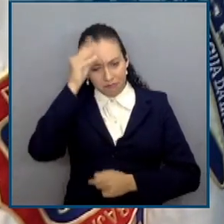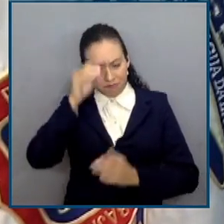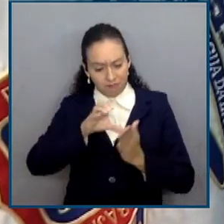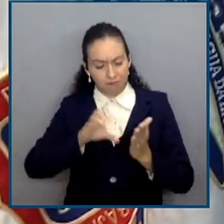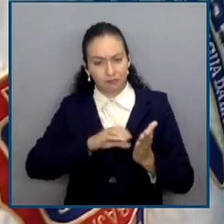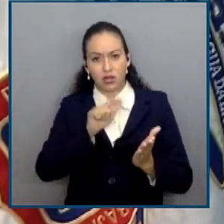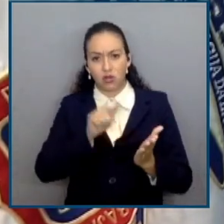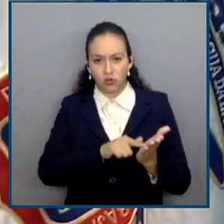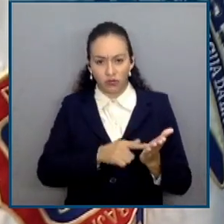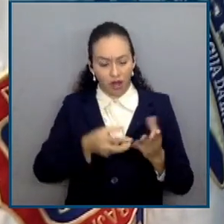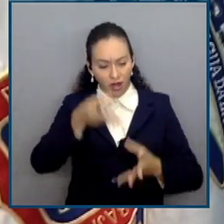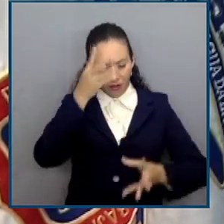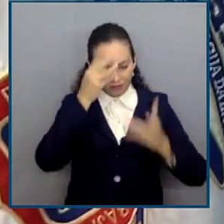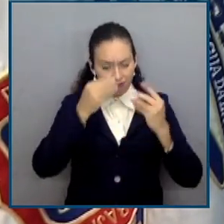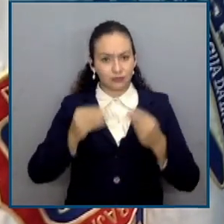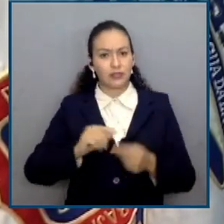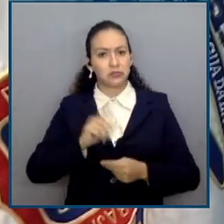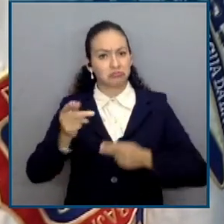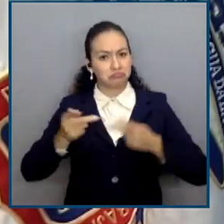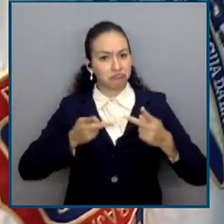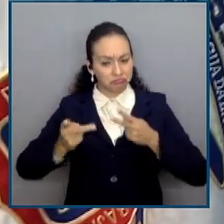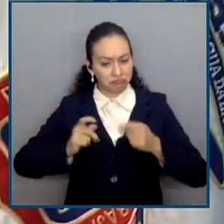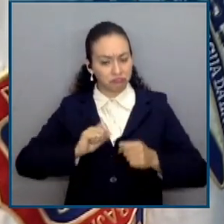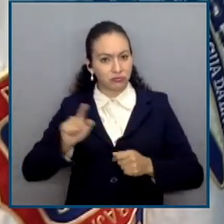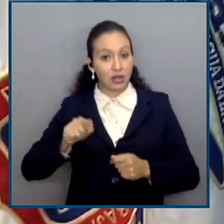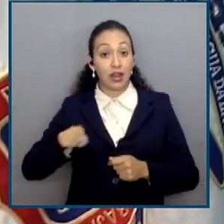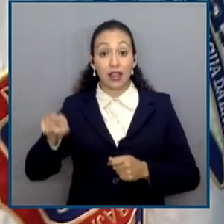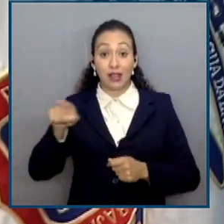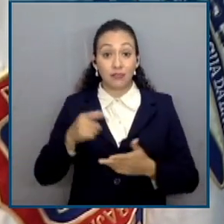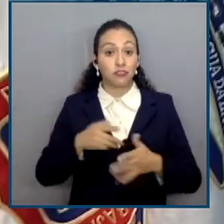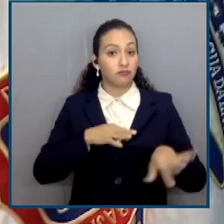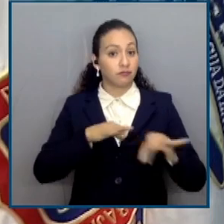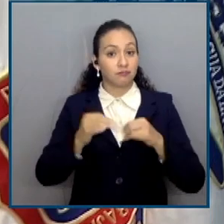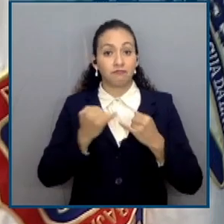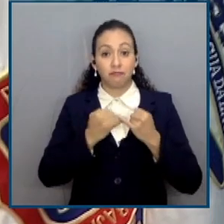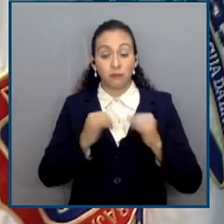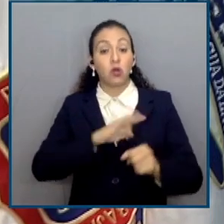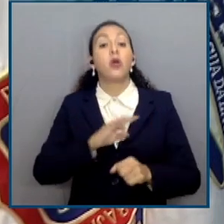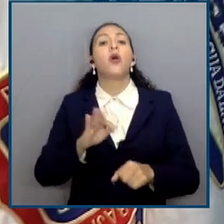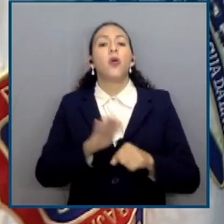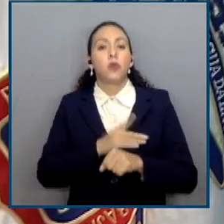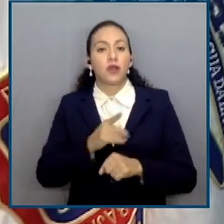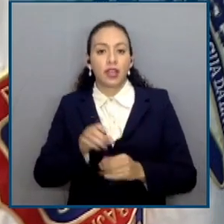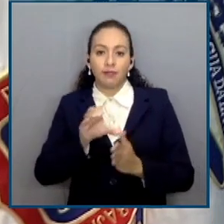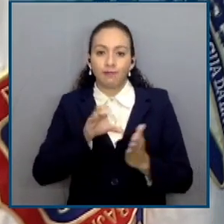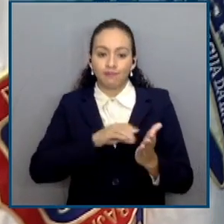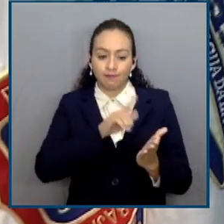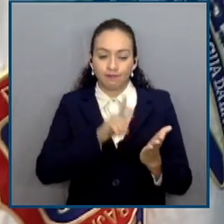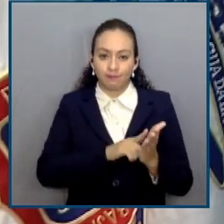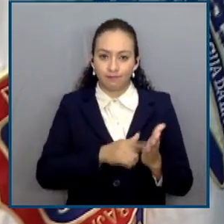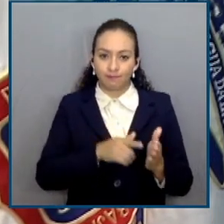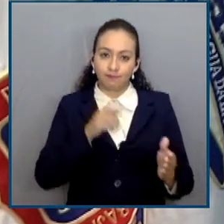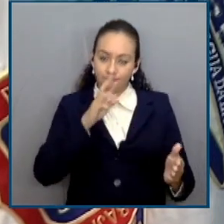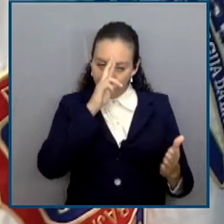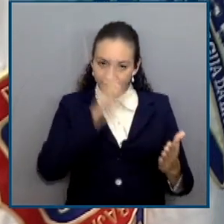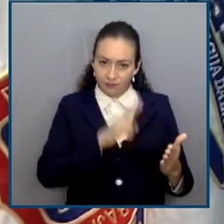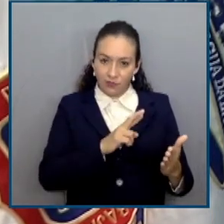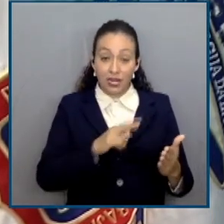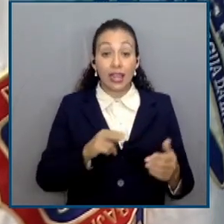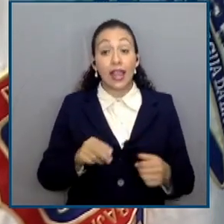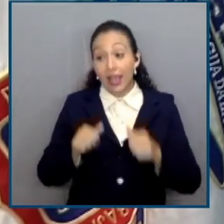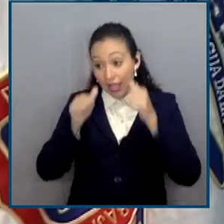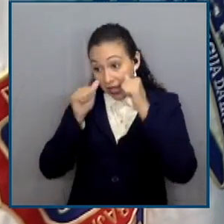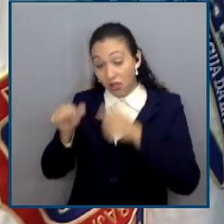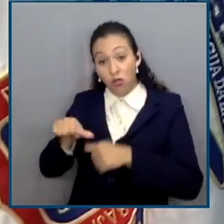resolvemos, no debe existir lealtad a ningún grupo o agenda, ya que la única